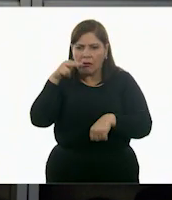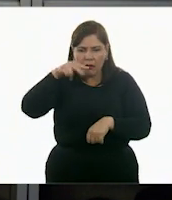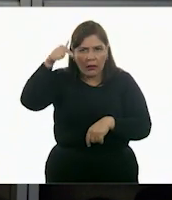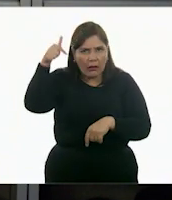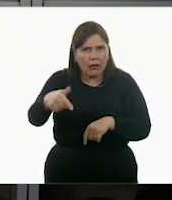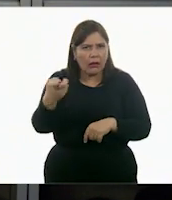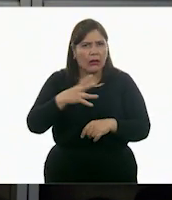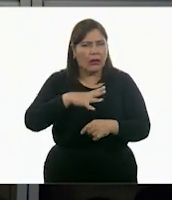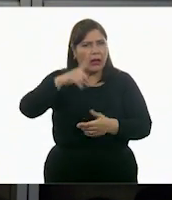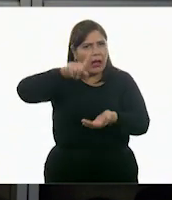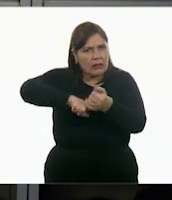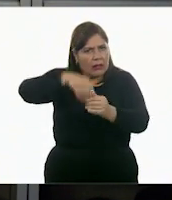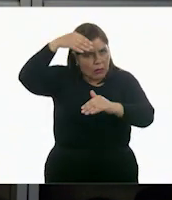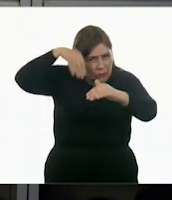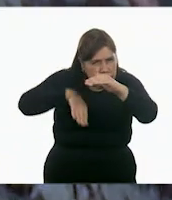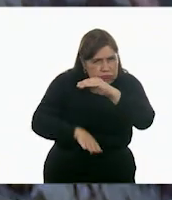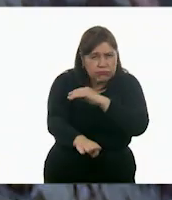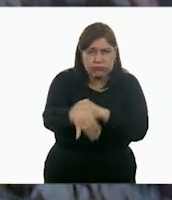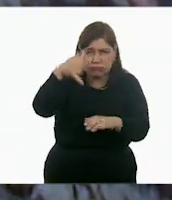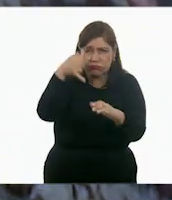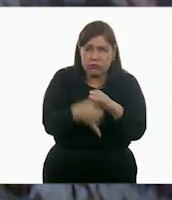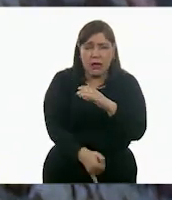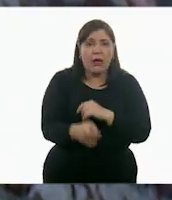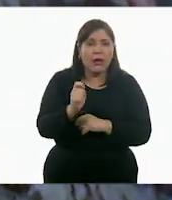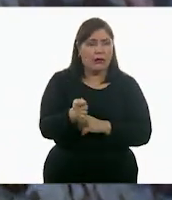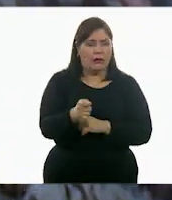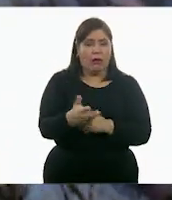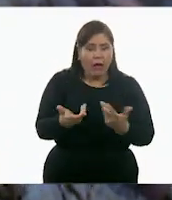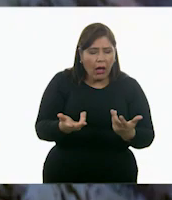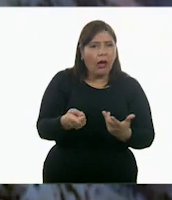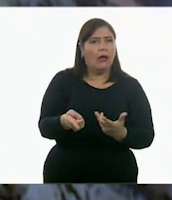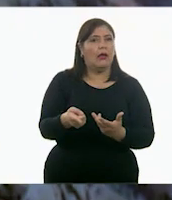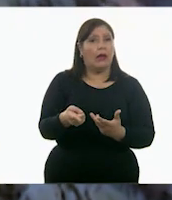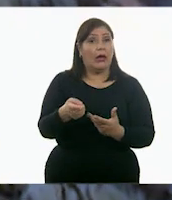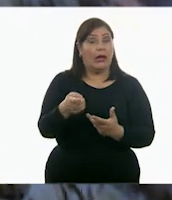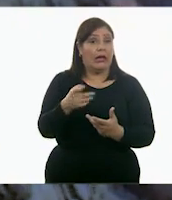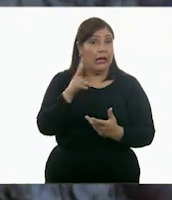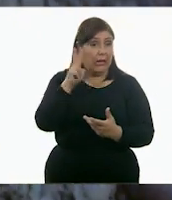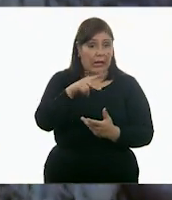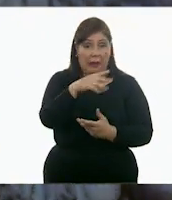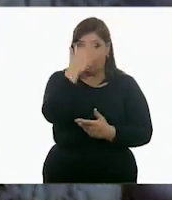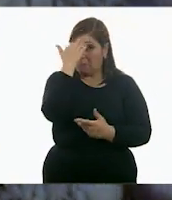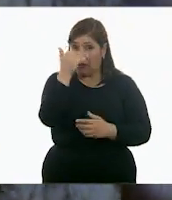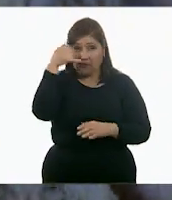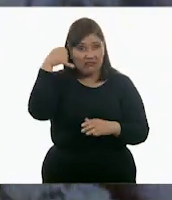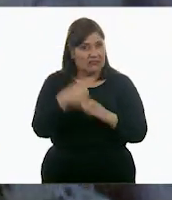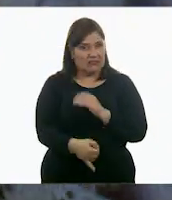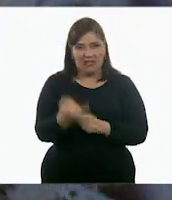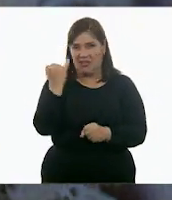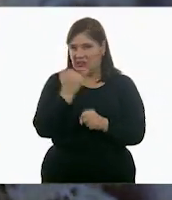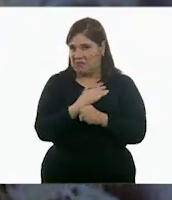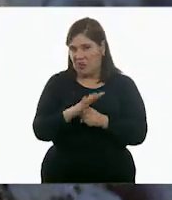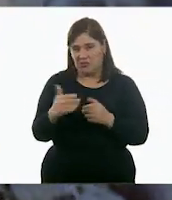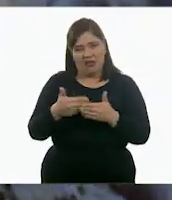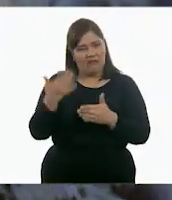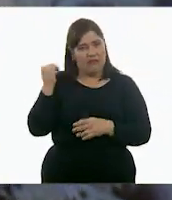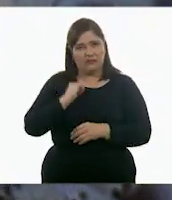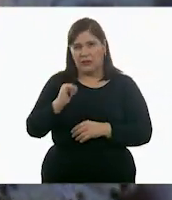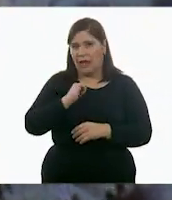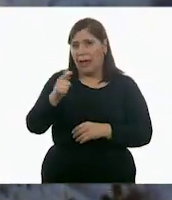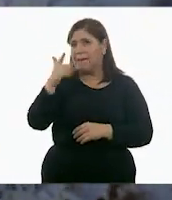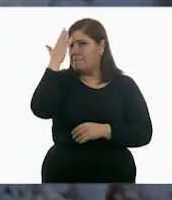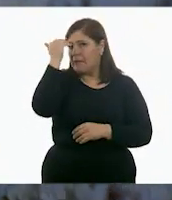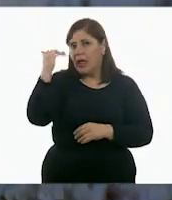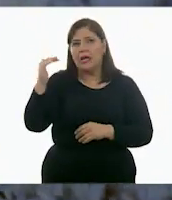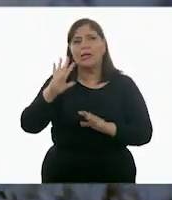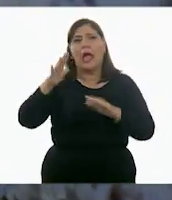al interior de una cueva muy profunda, en la que era virtualmente imposible que los mayas hubieran podido entrar, porque para la época maya ya